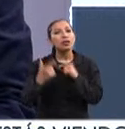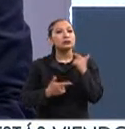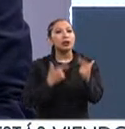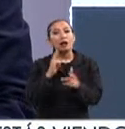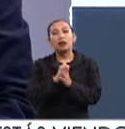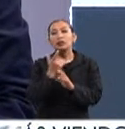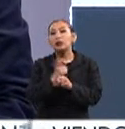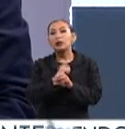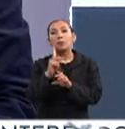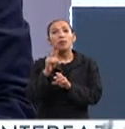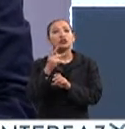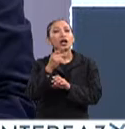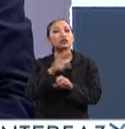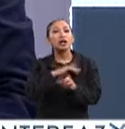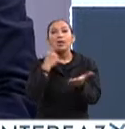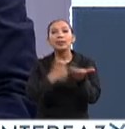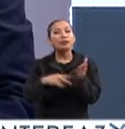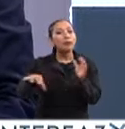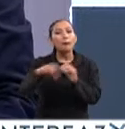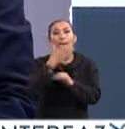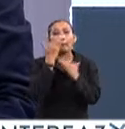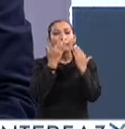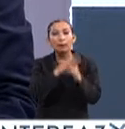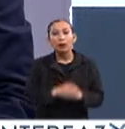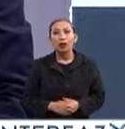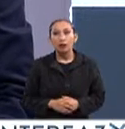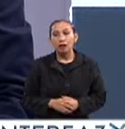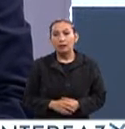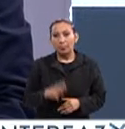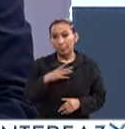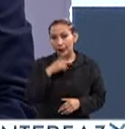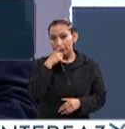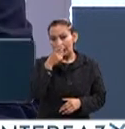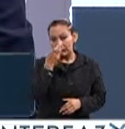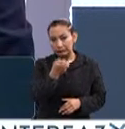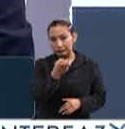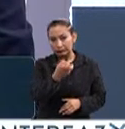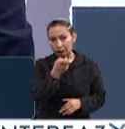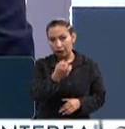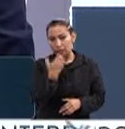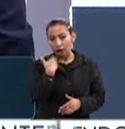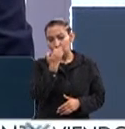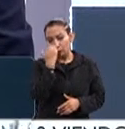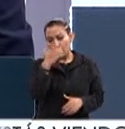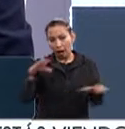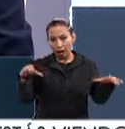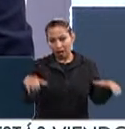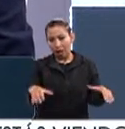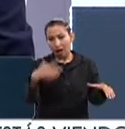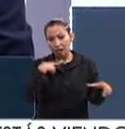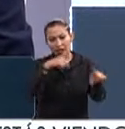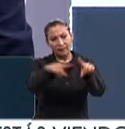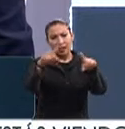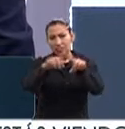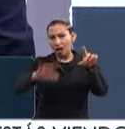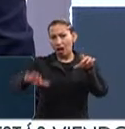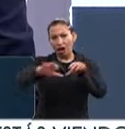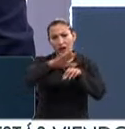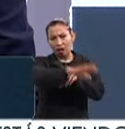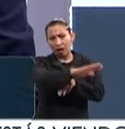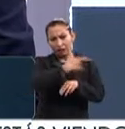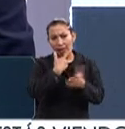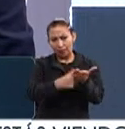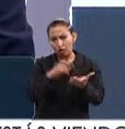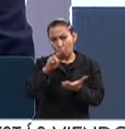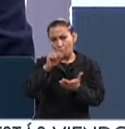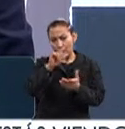carreras y cuántos posgrados cuenta ahorita en la actualidad? Bueno, hay que decir que es una facultad multidisciplinaria dentro de